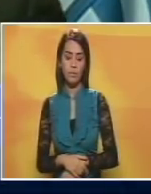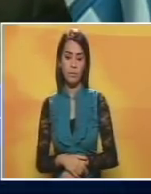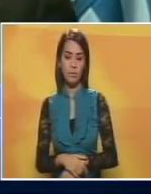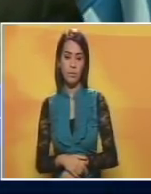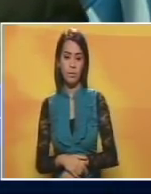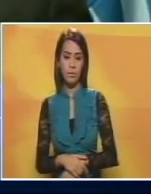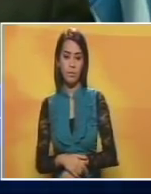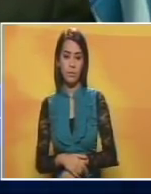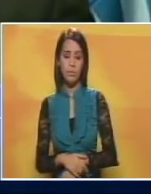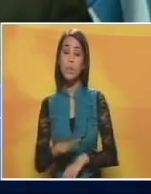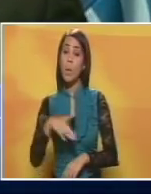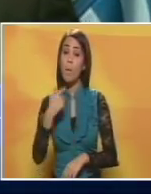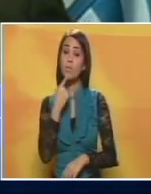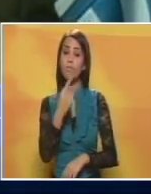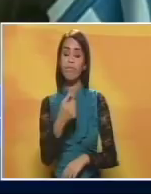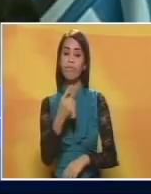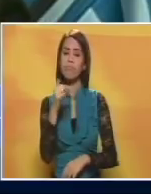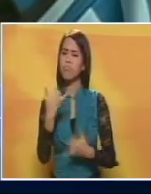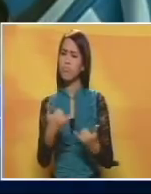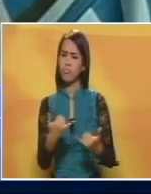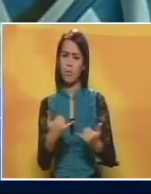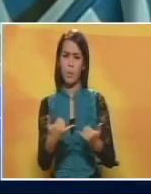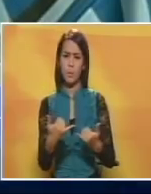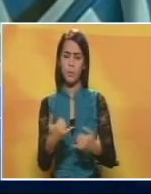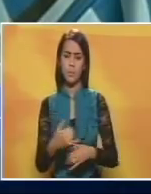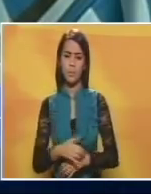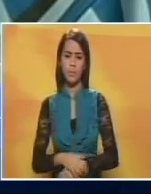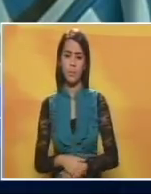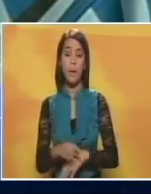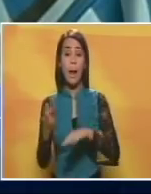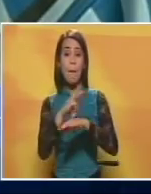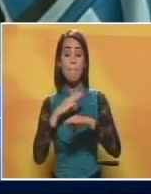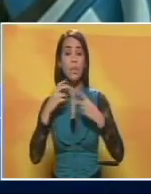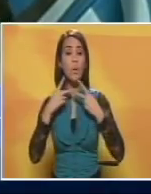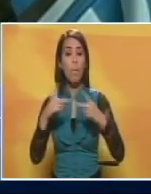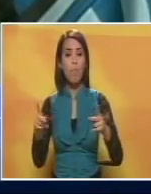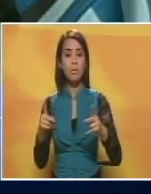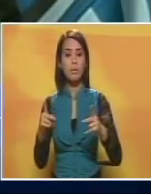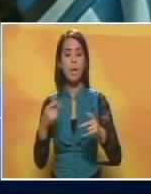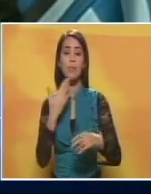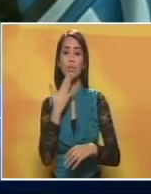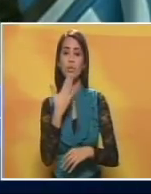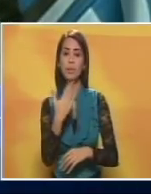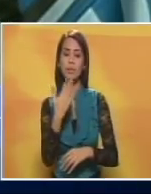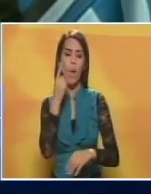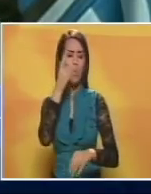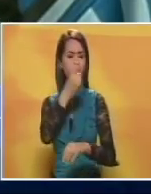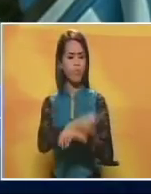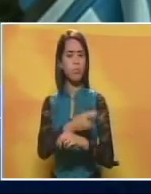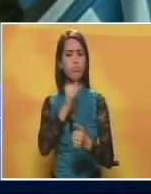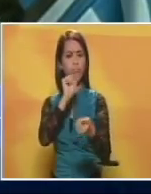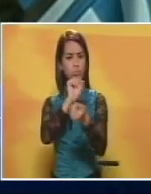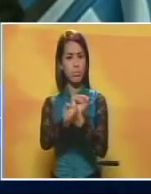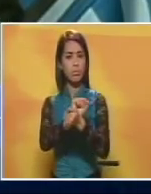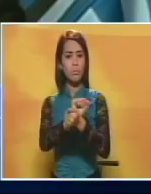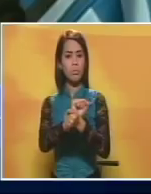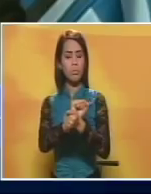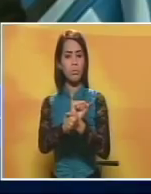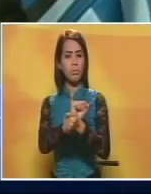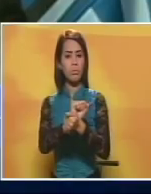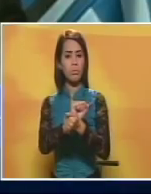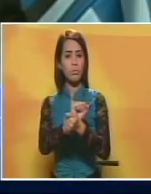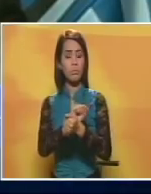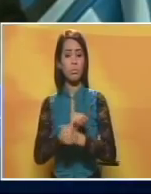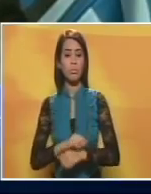sentido, podemos decir que en este momento el Ministerio Público ha solicitado las órdenes de aprehensión y están privados